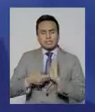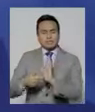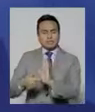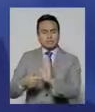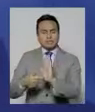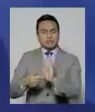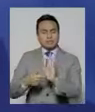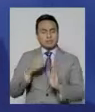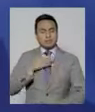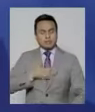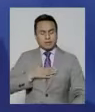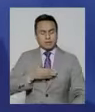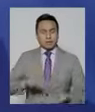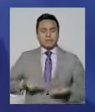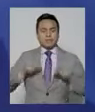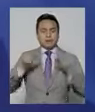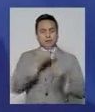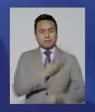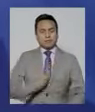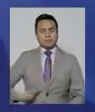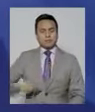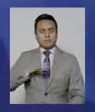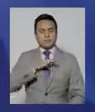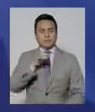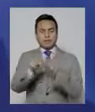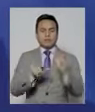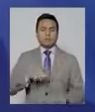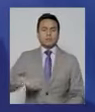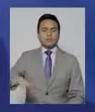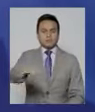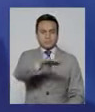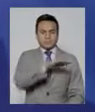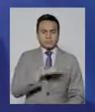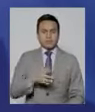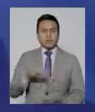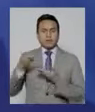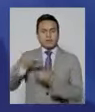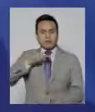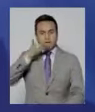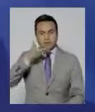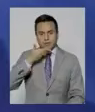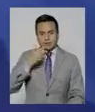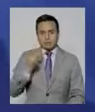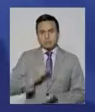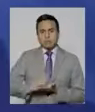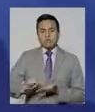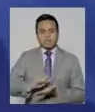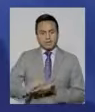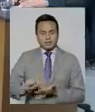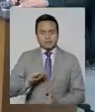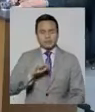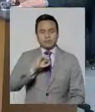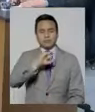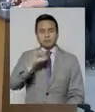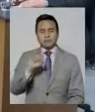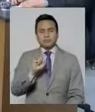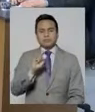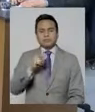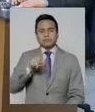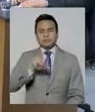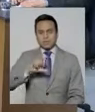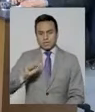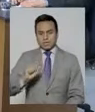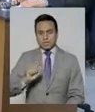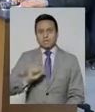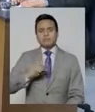que quiere entregar el gobierno de Chile a la población. Le dejo la palabra al subsecretario Zúñiga y después a